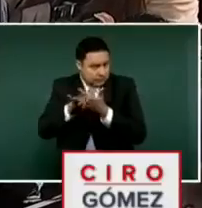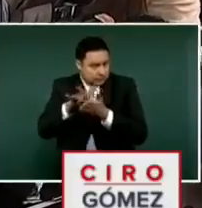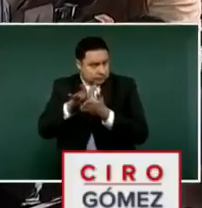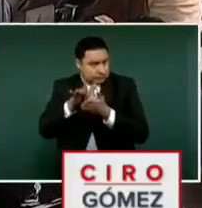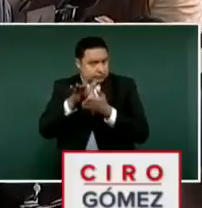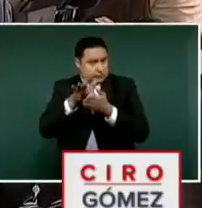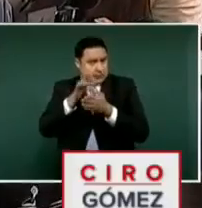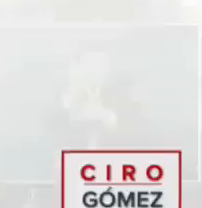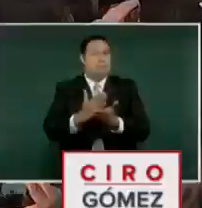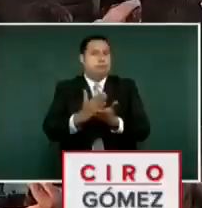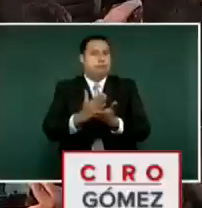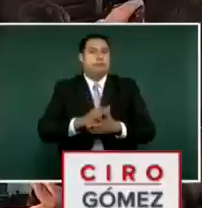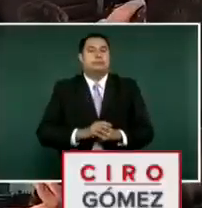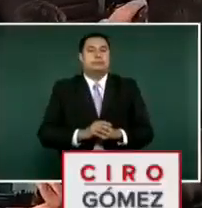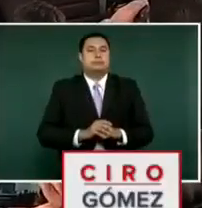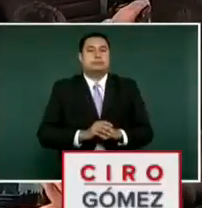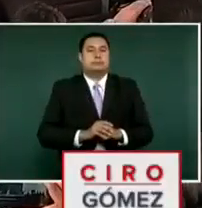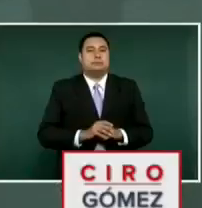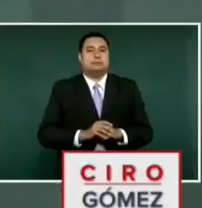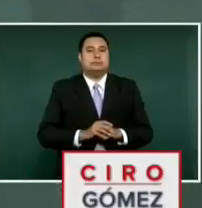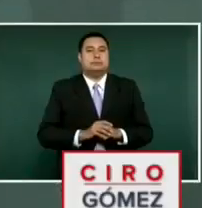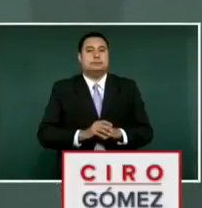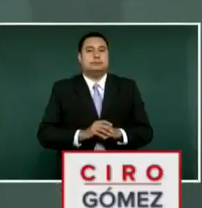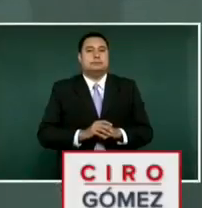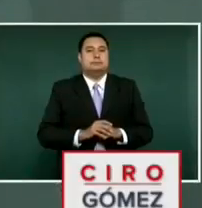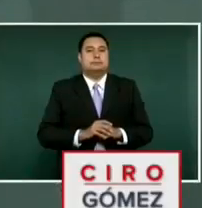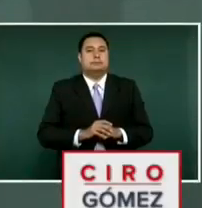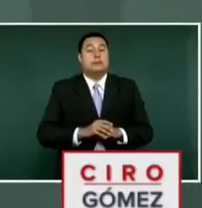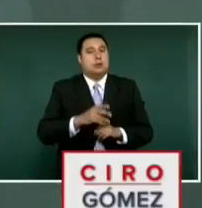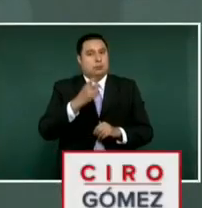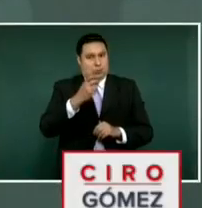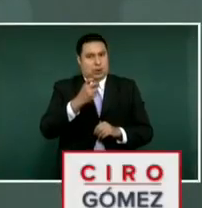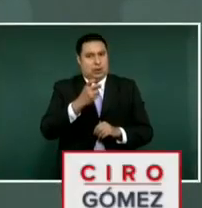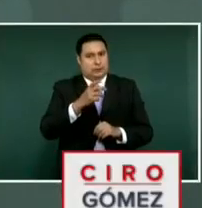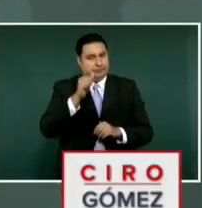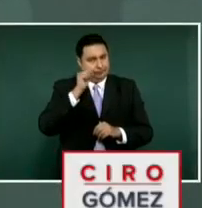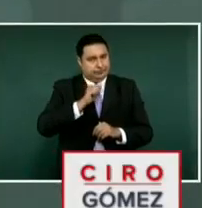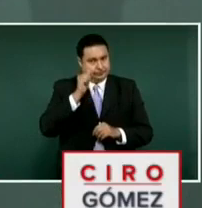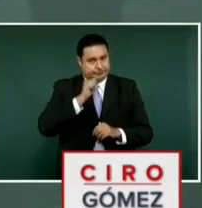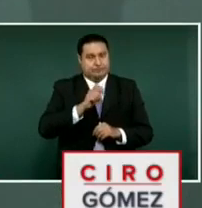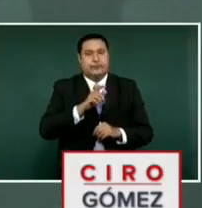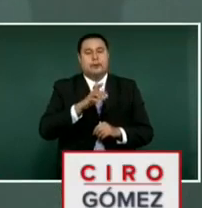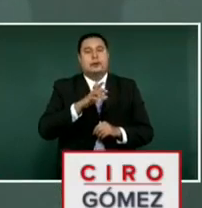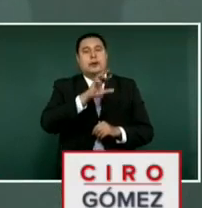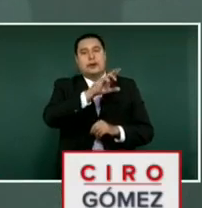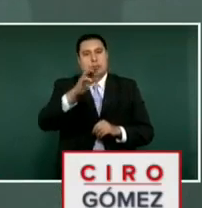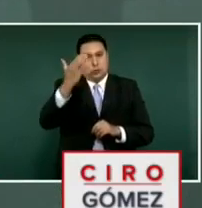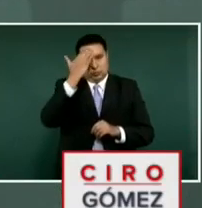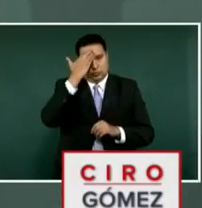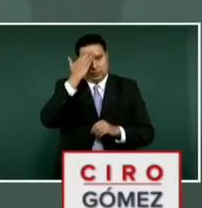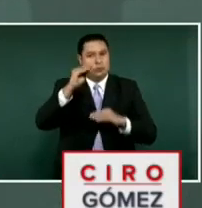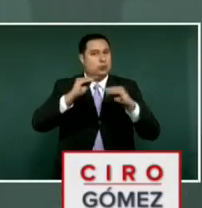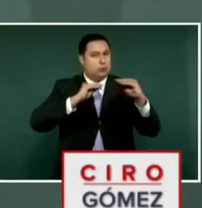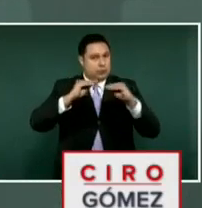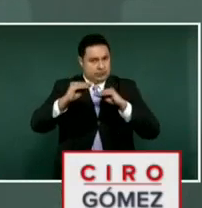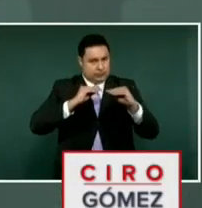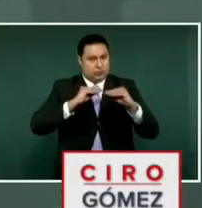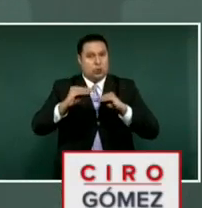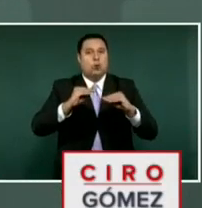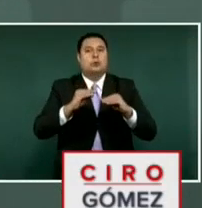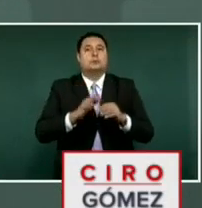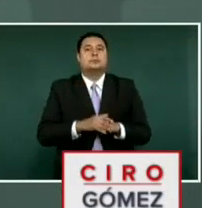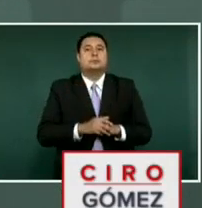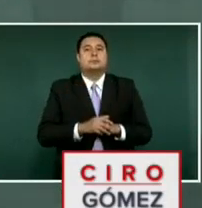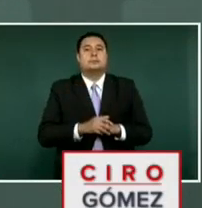me considero humanista. No dejamos de reconocer la importancia que tienen movimientos